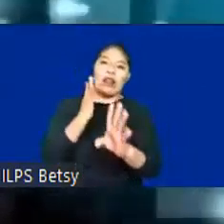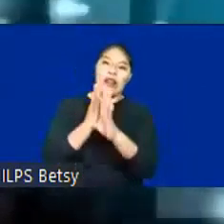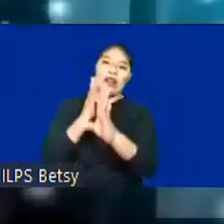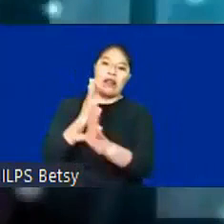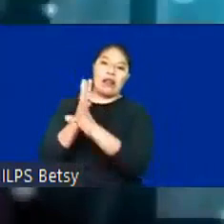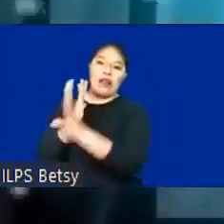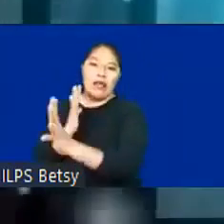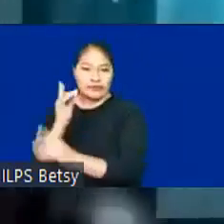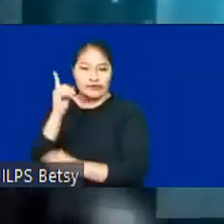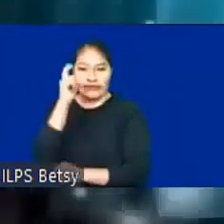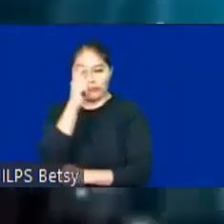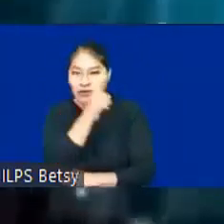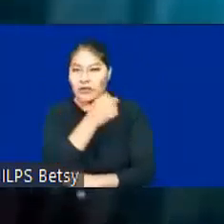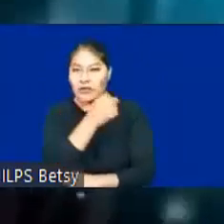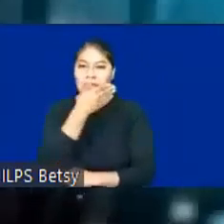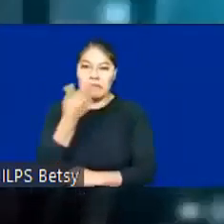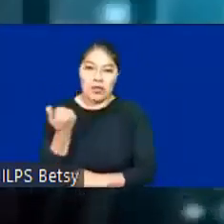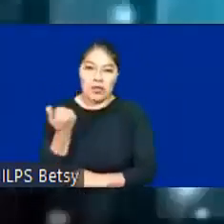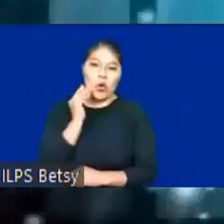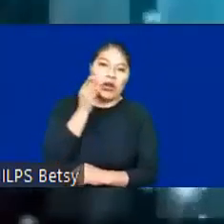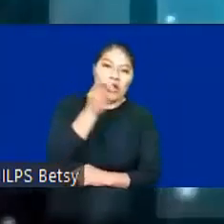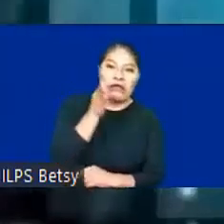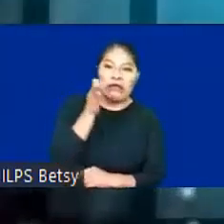oficinas, y eso también contribuye